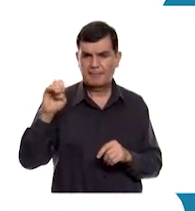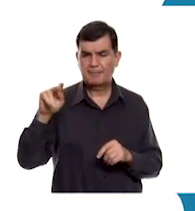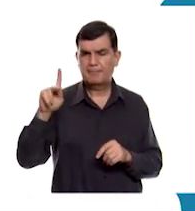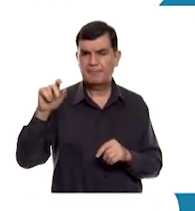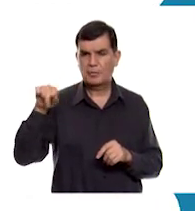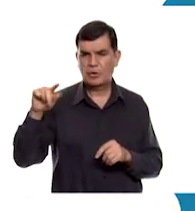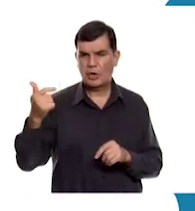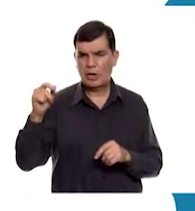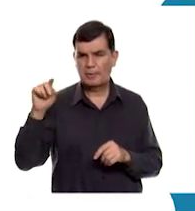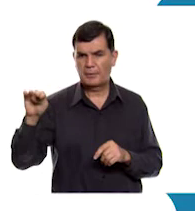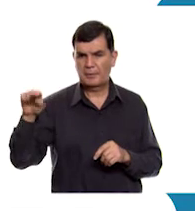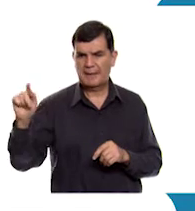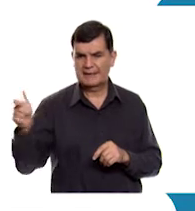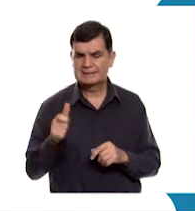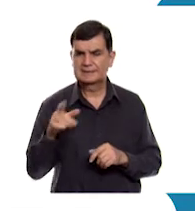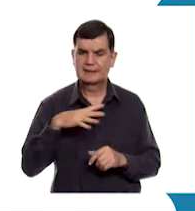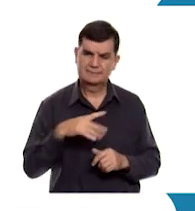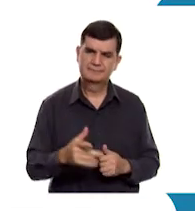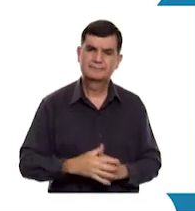.mx